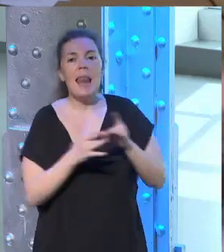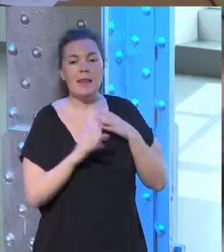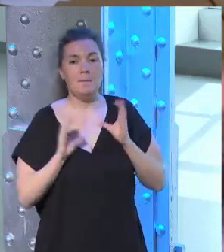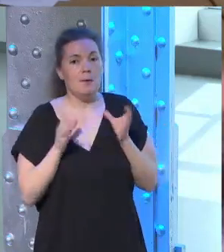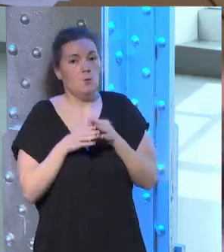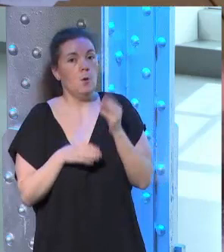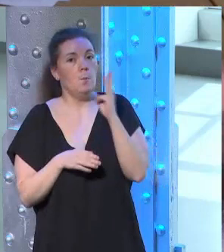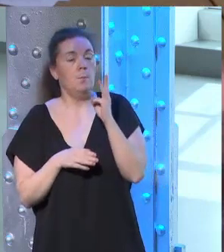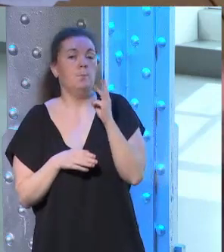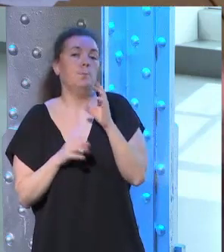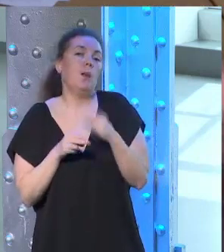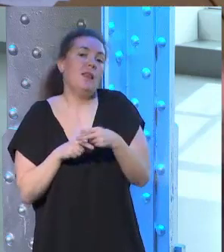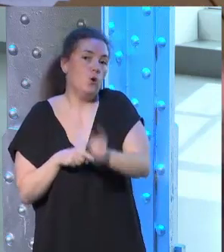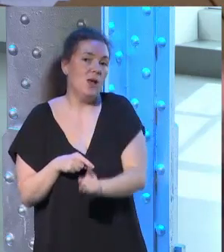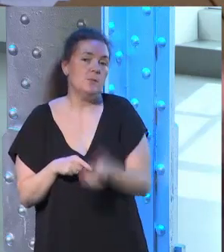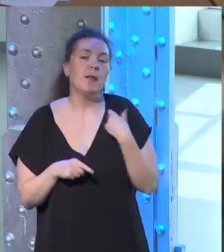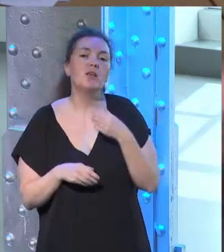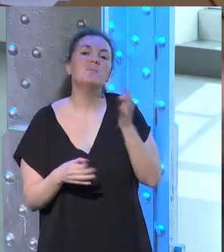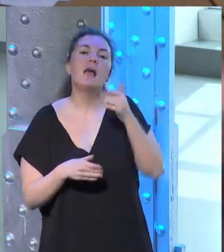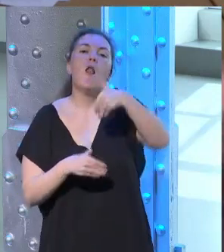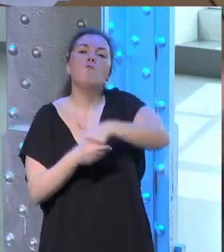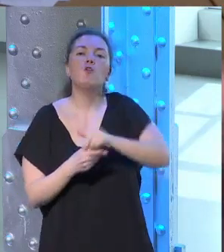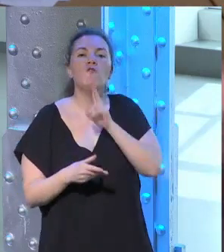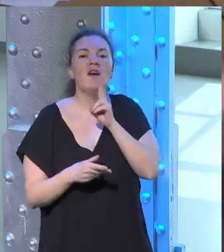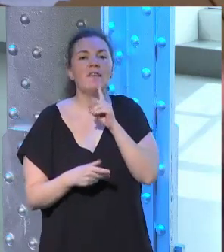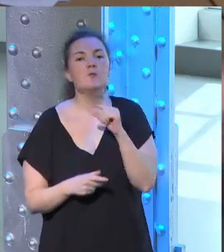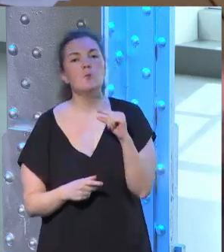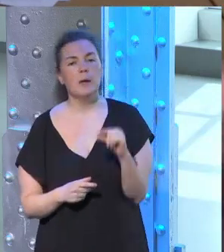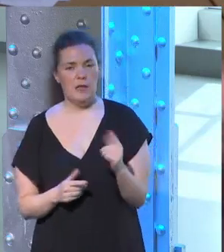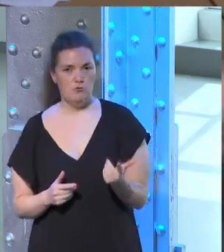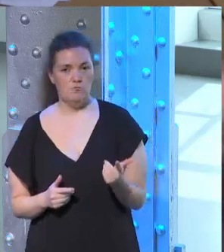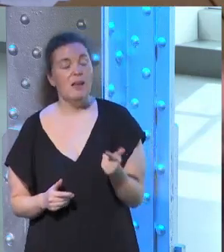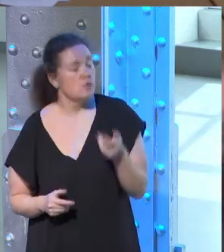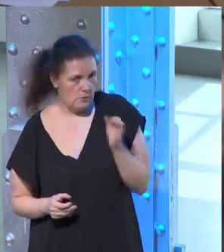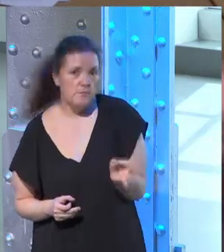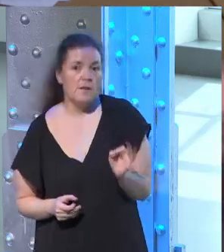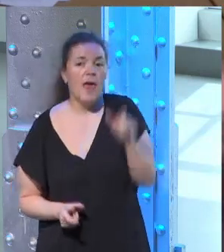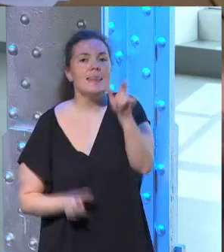partidos, pero es que el voto verde es muy pequeño. Eso también es verdad. Que